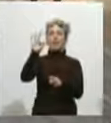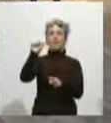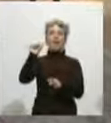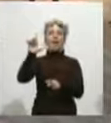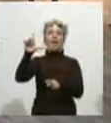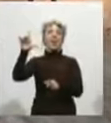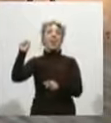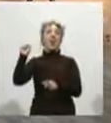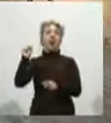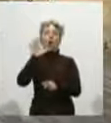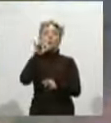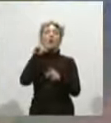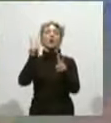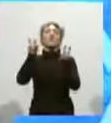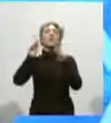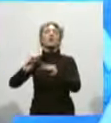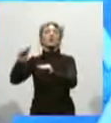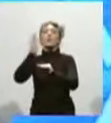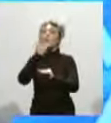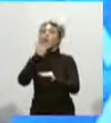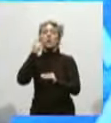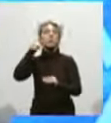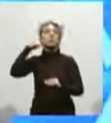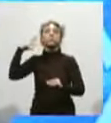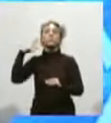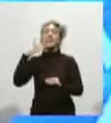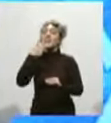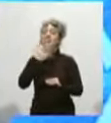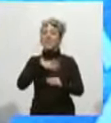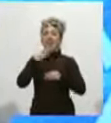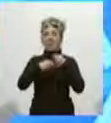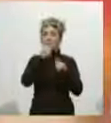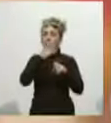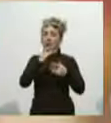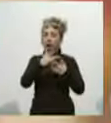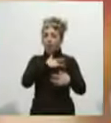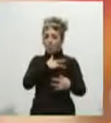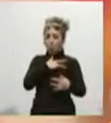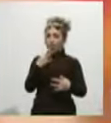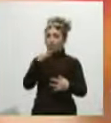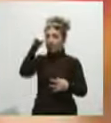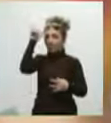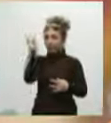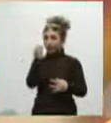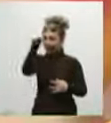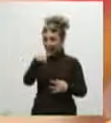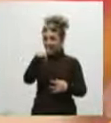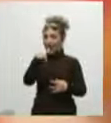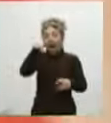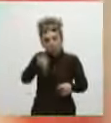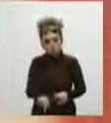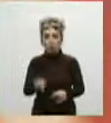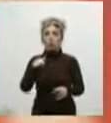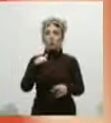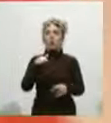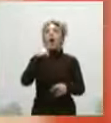amor hay que venir al sur o aquí, a Recife, esta noche y mañana, que estamos también de lleno en ese auténtico carnaval. Después de